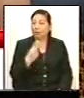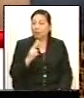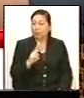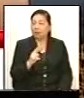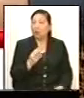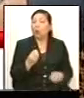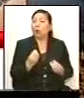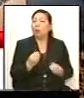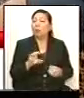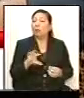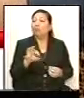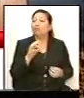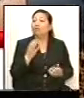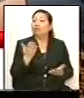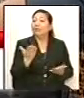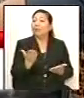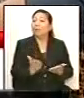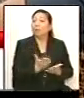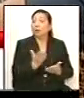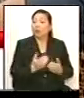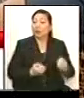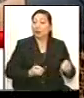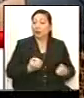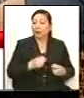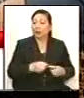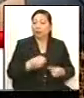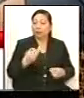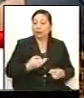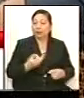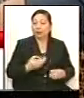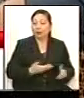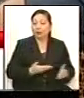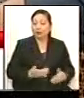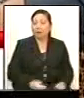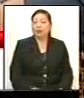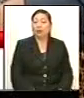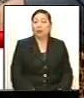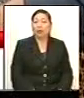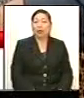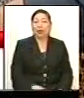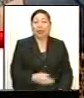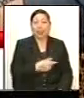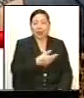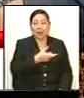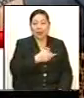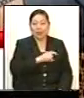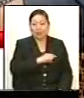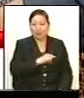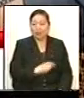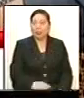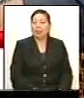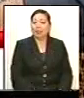había solucionado el transporte, especialmente mercancías en Madrid, se acuerda Barcelona,